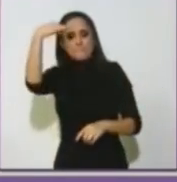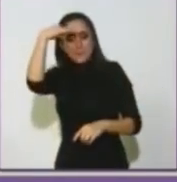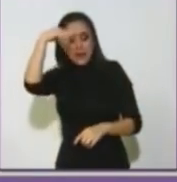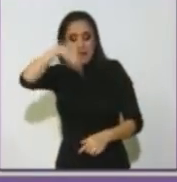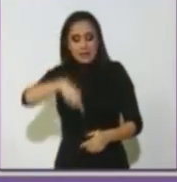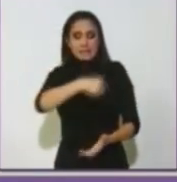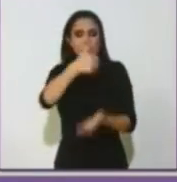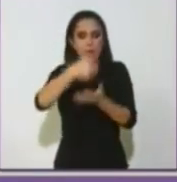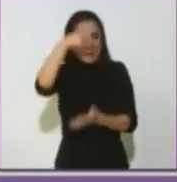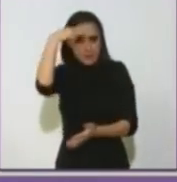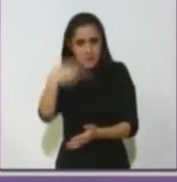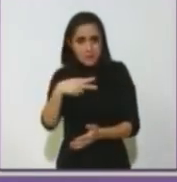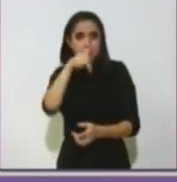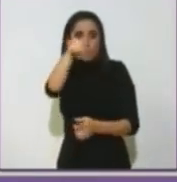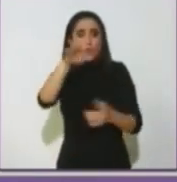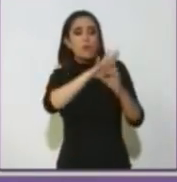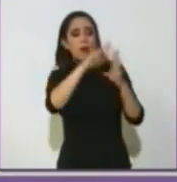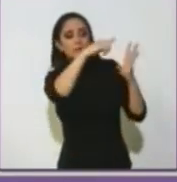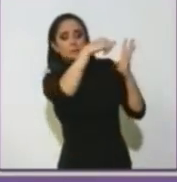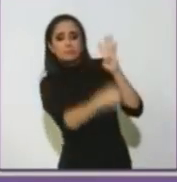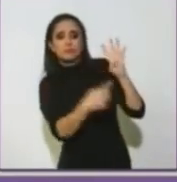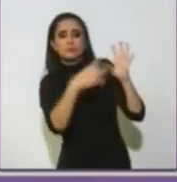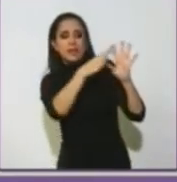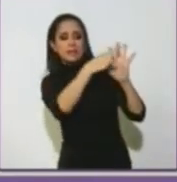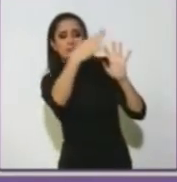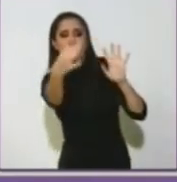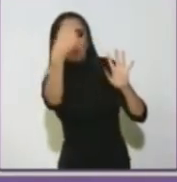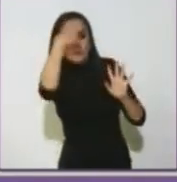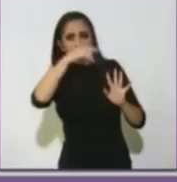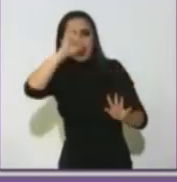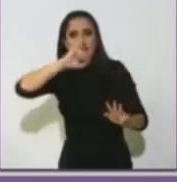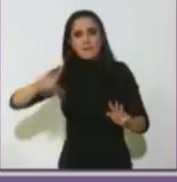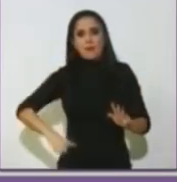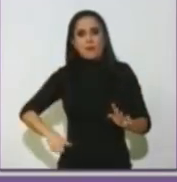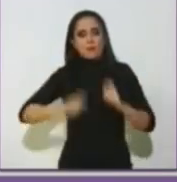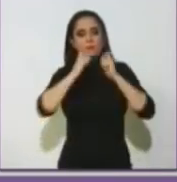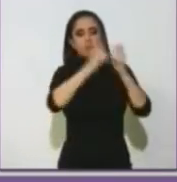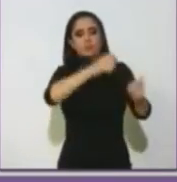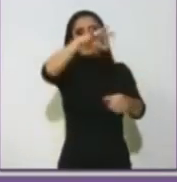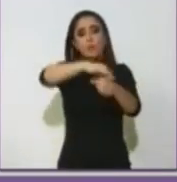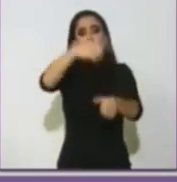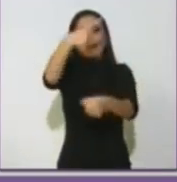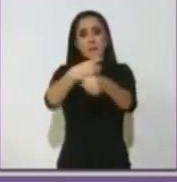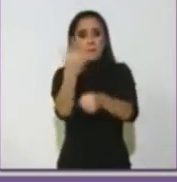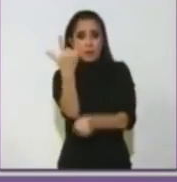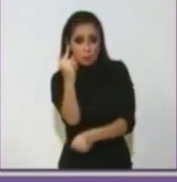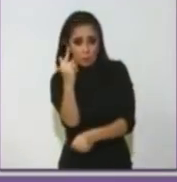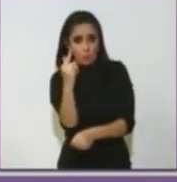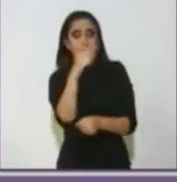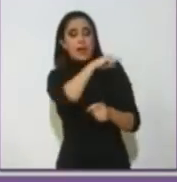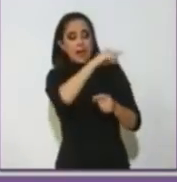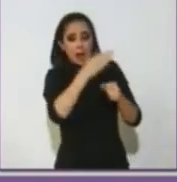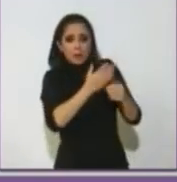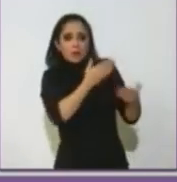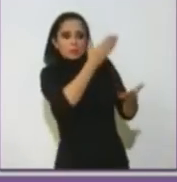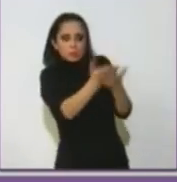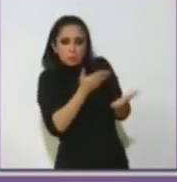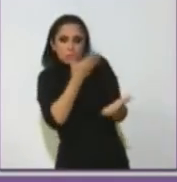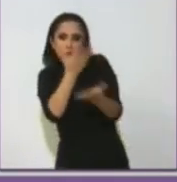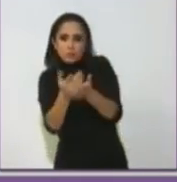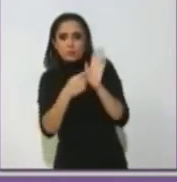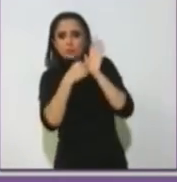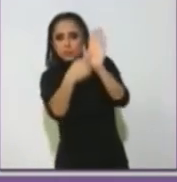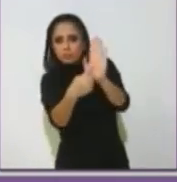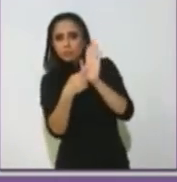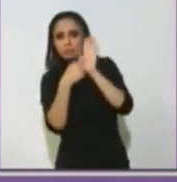quién de estos personajes debe de gobernarse a partir del primero de julio esa es la obligación ellos van sumando ellos están tratando de